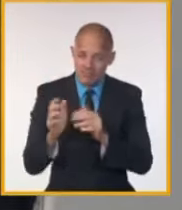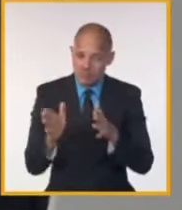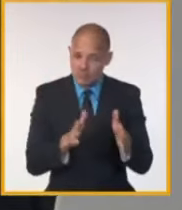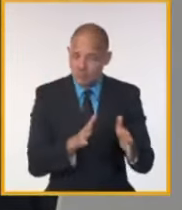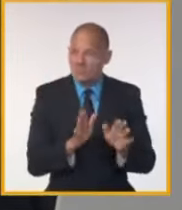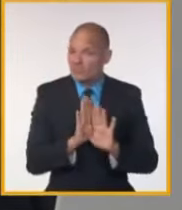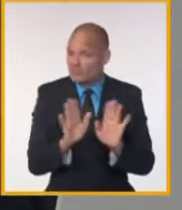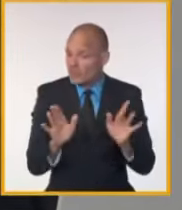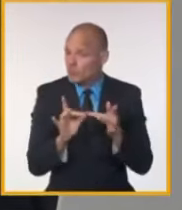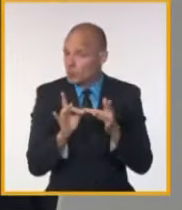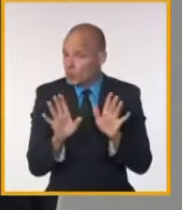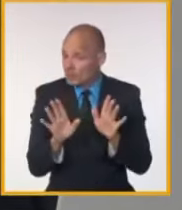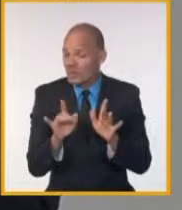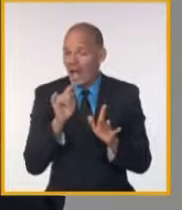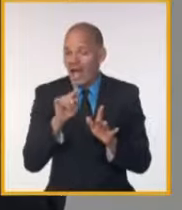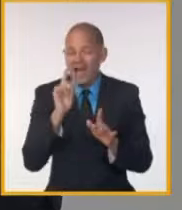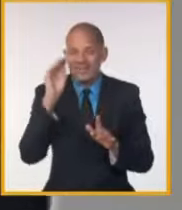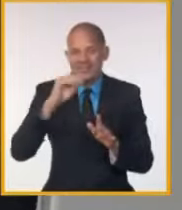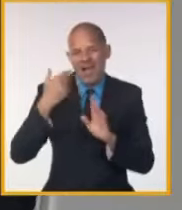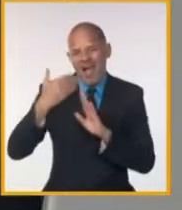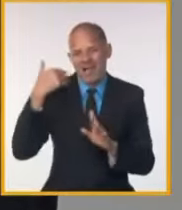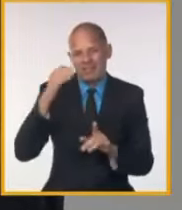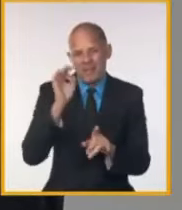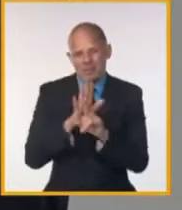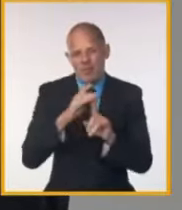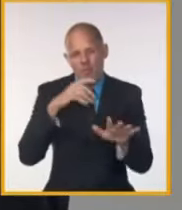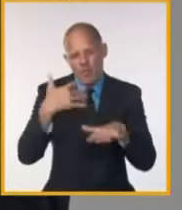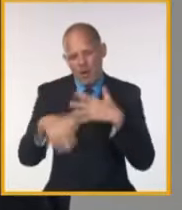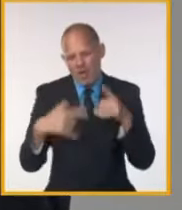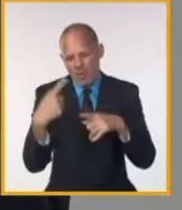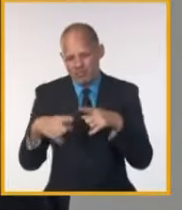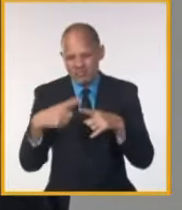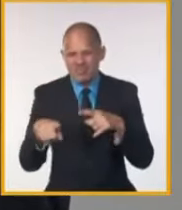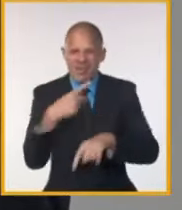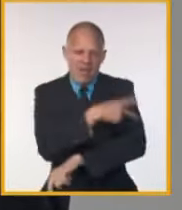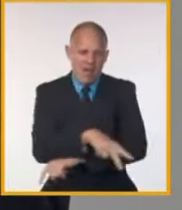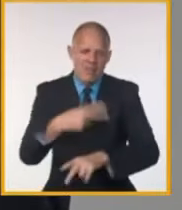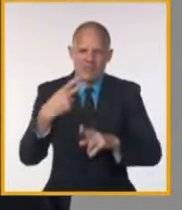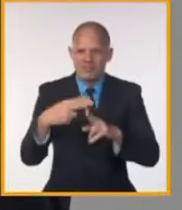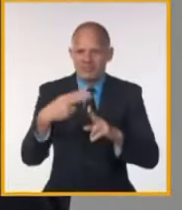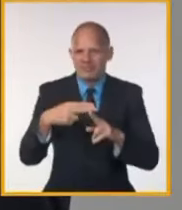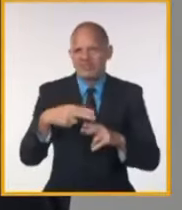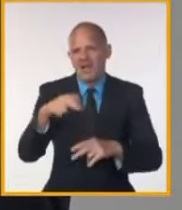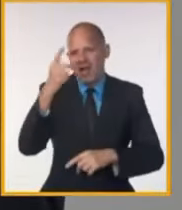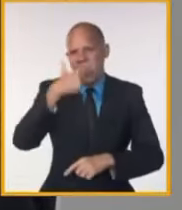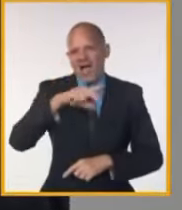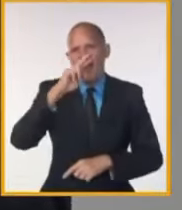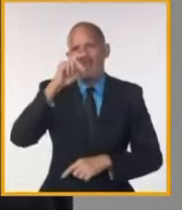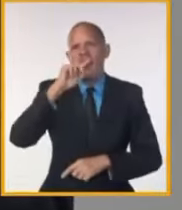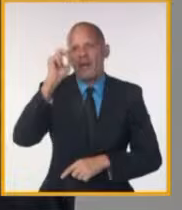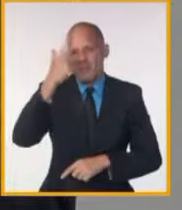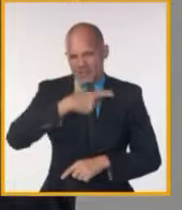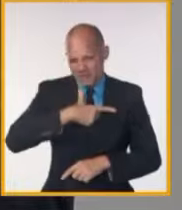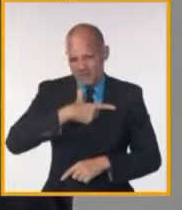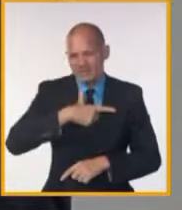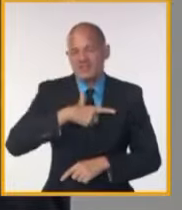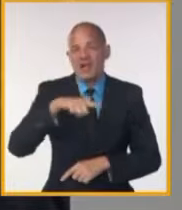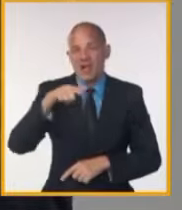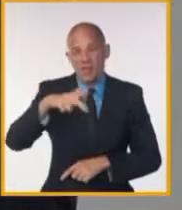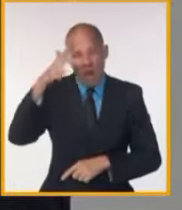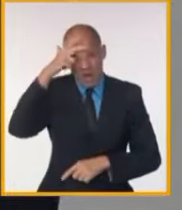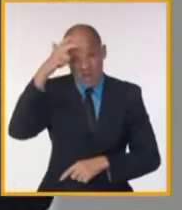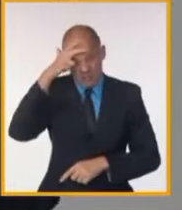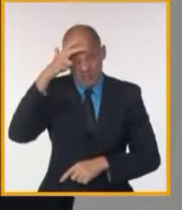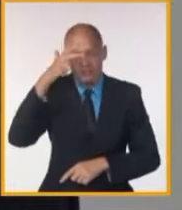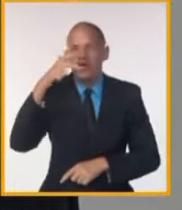eliminar el conflicto con Arabia Saudita y en el juego estratégico este que se está desarrollando aquí ahora geopolítico ha